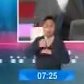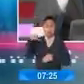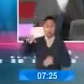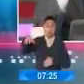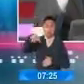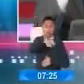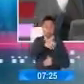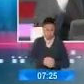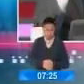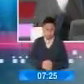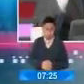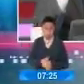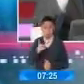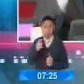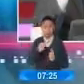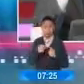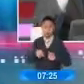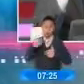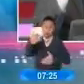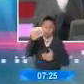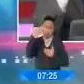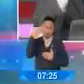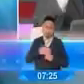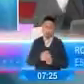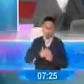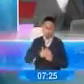Entonces, una cosa es discutir la política, en donde yo